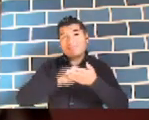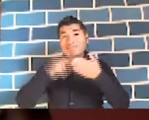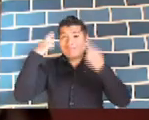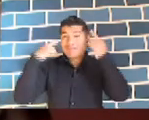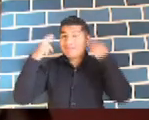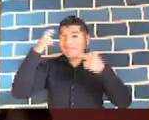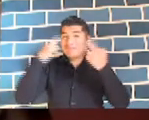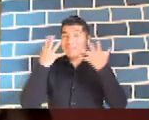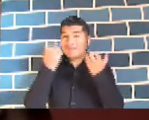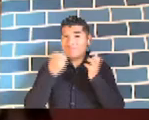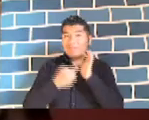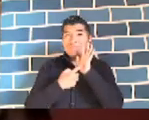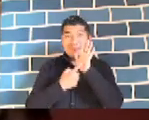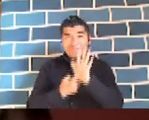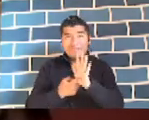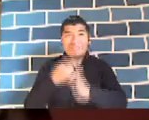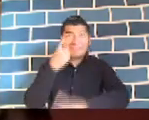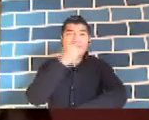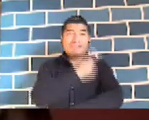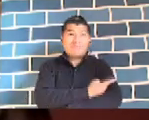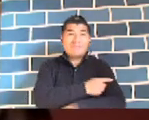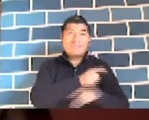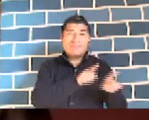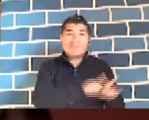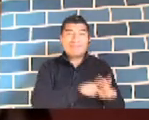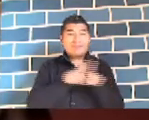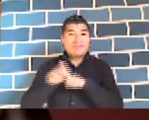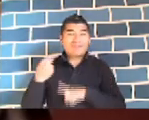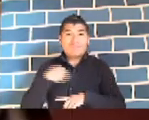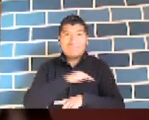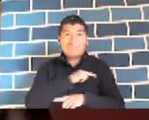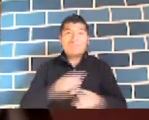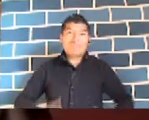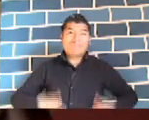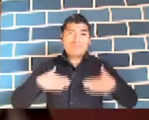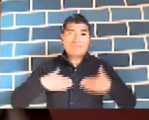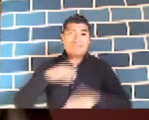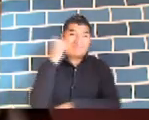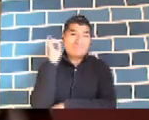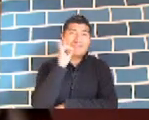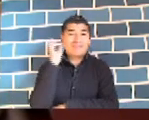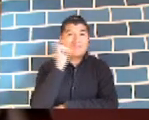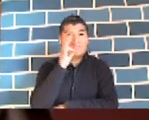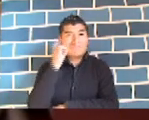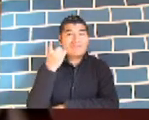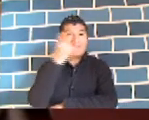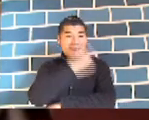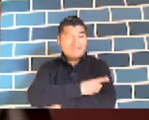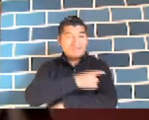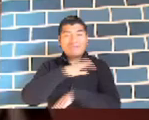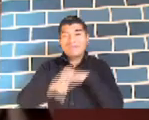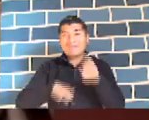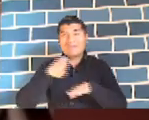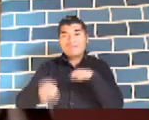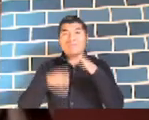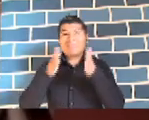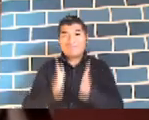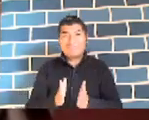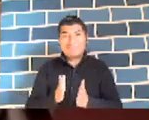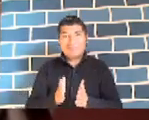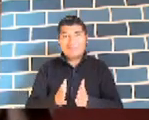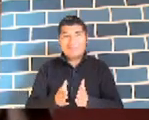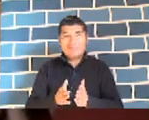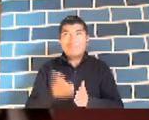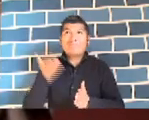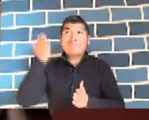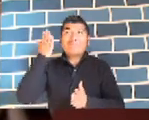quisiera hacer referencia al día que también estamos viviendo hoy como bolivianos el día del peatón hace